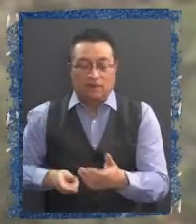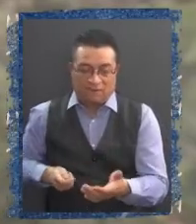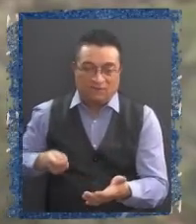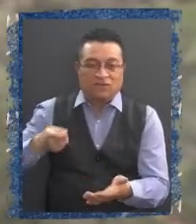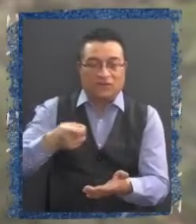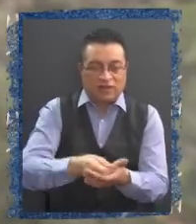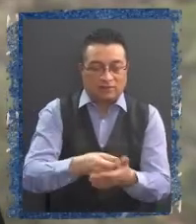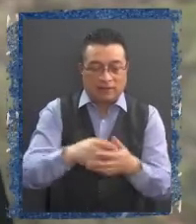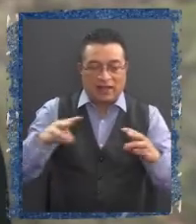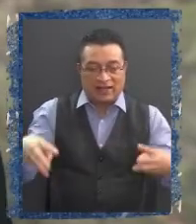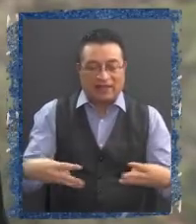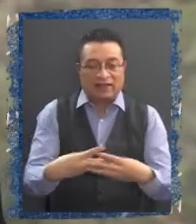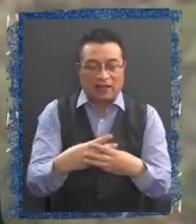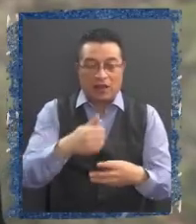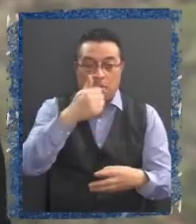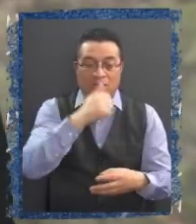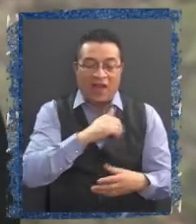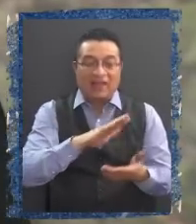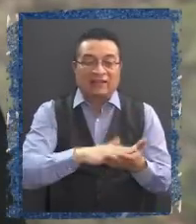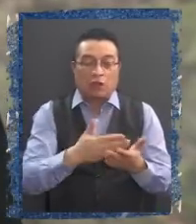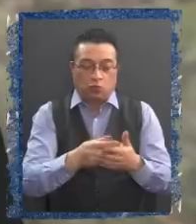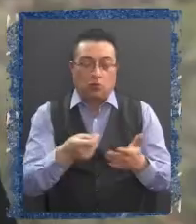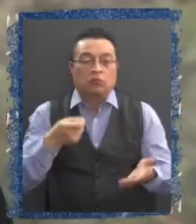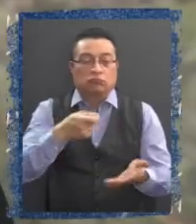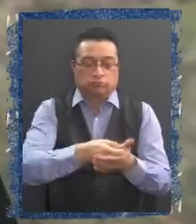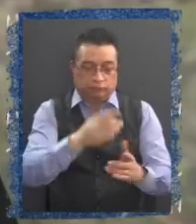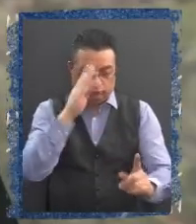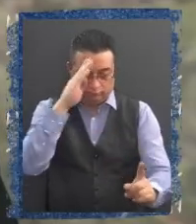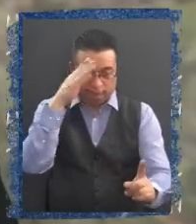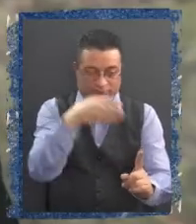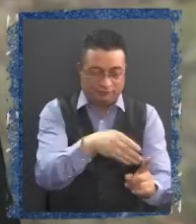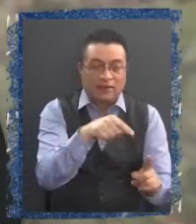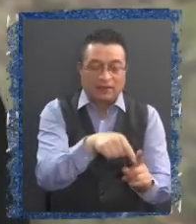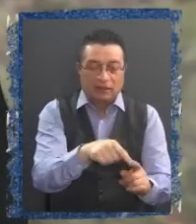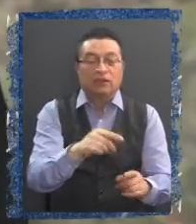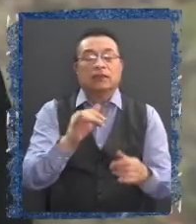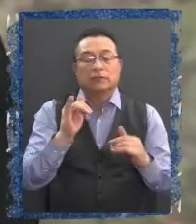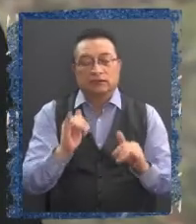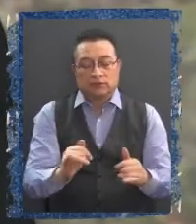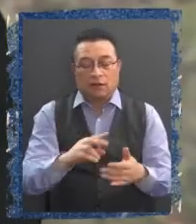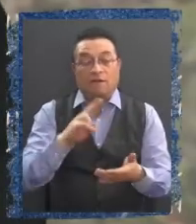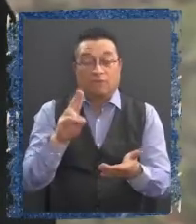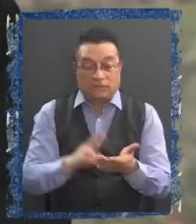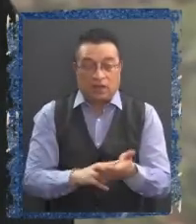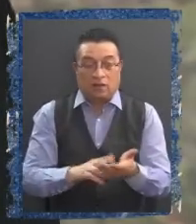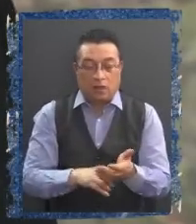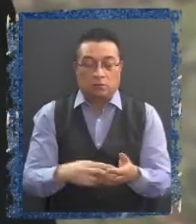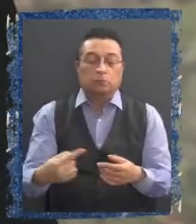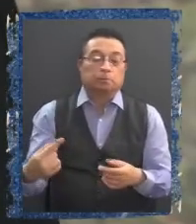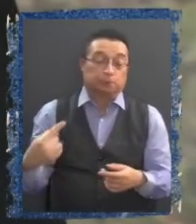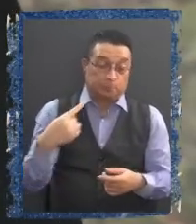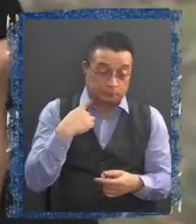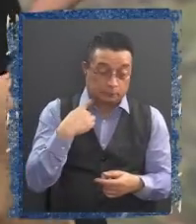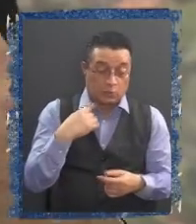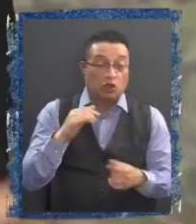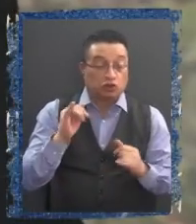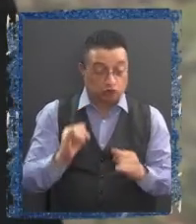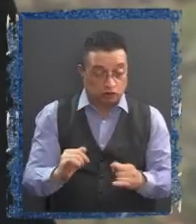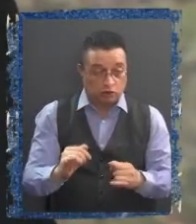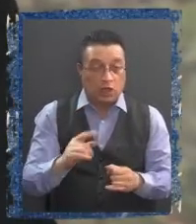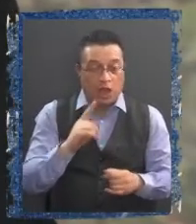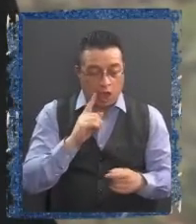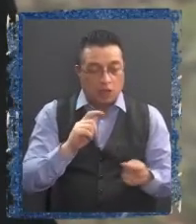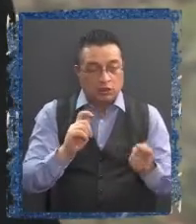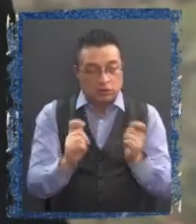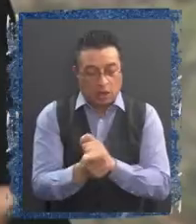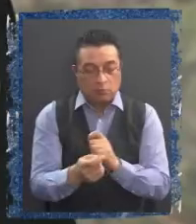red privada de salud, y por lo tanto va a tener efectivamente algún impacto en cuanto a su